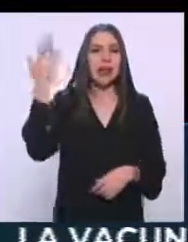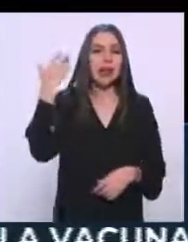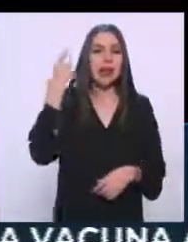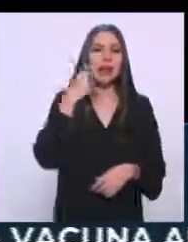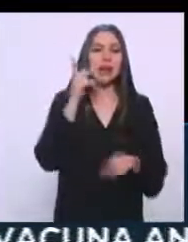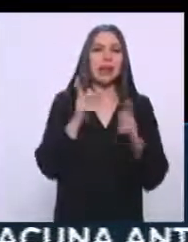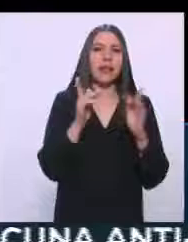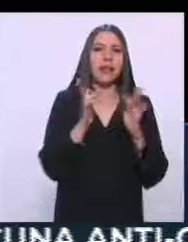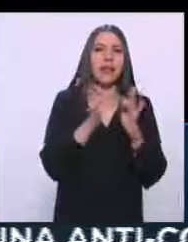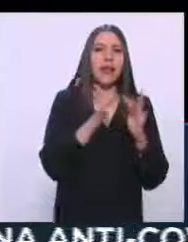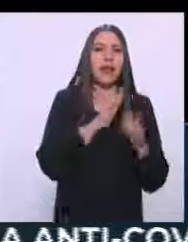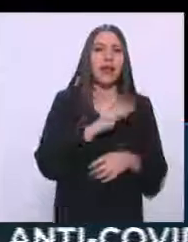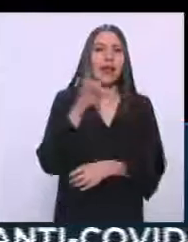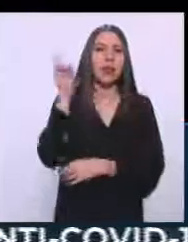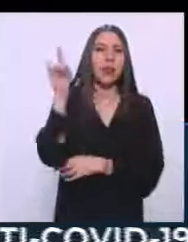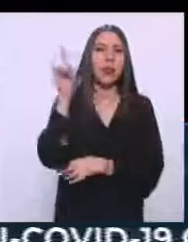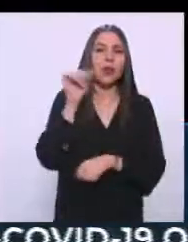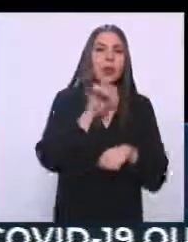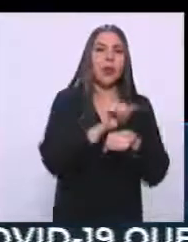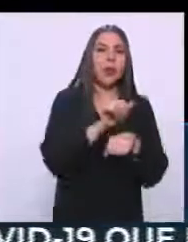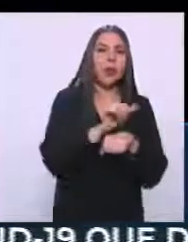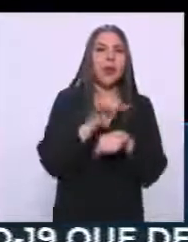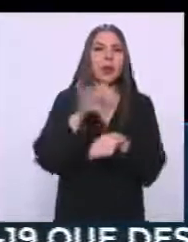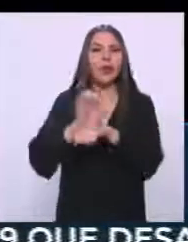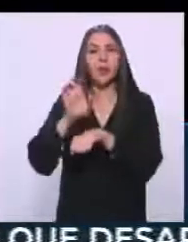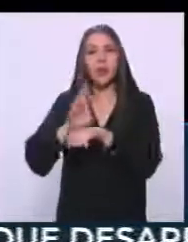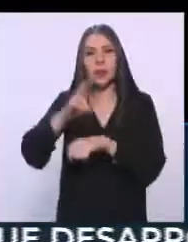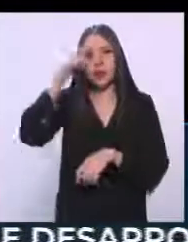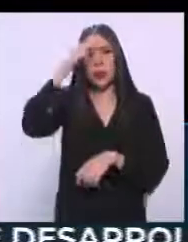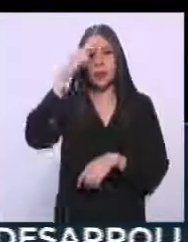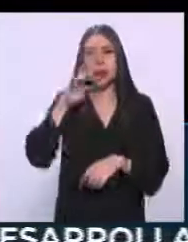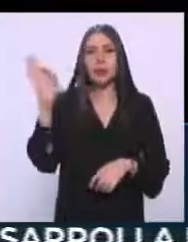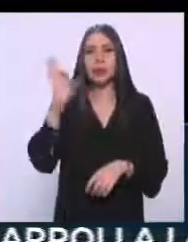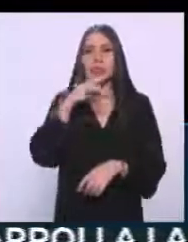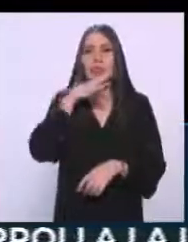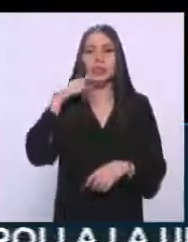entre Bolivia, Argentina, posiblemente Ecuador y México, al que se suma Chile. Muchas gracias por habernos acompañado.